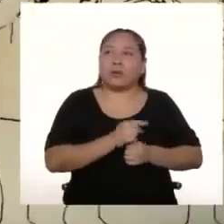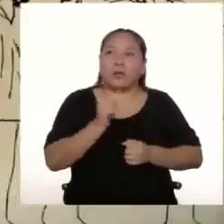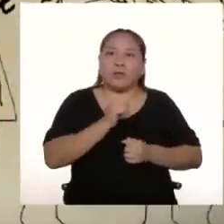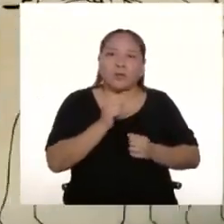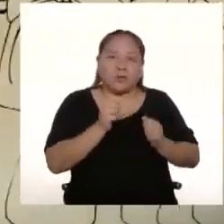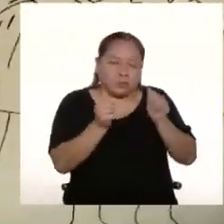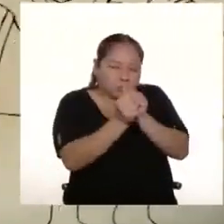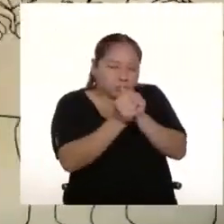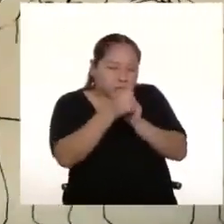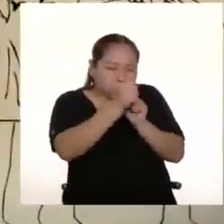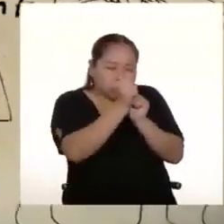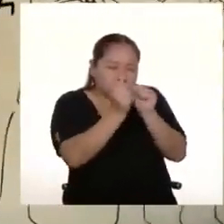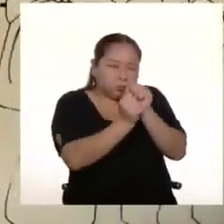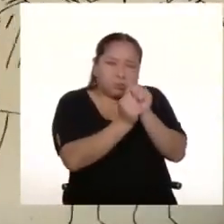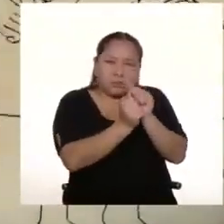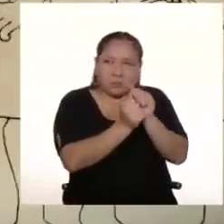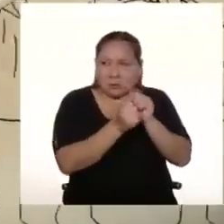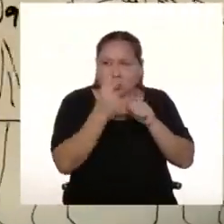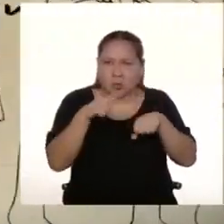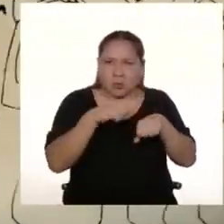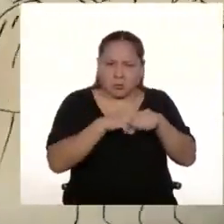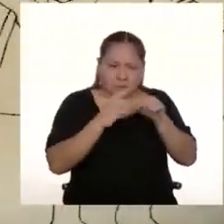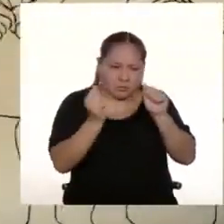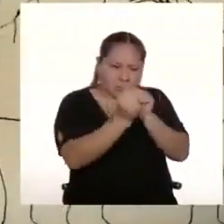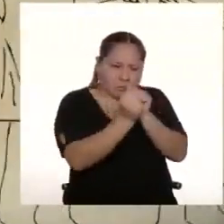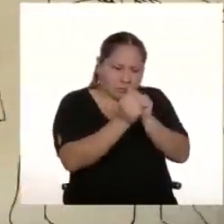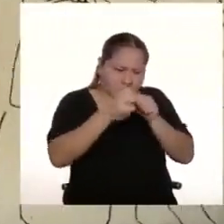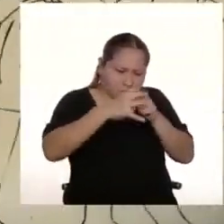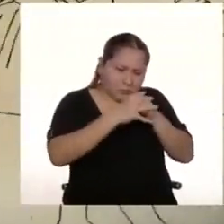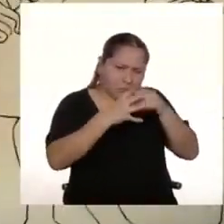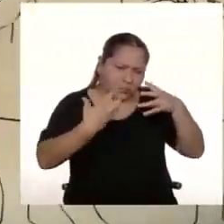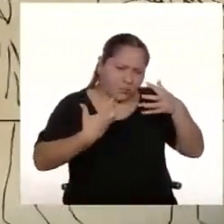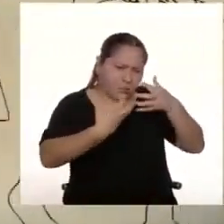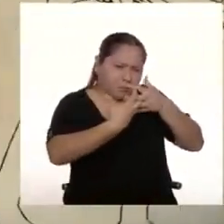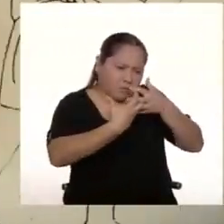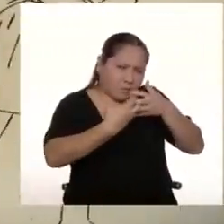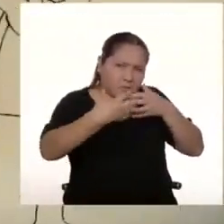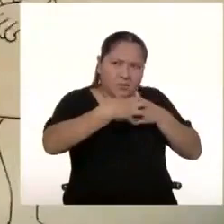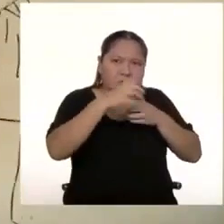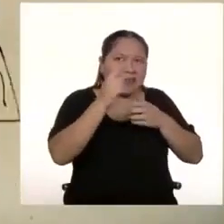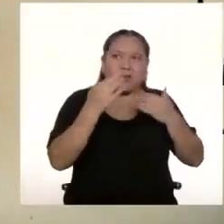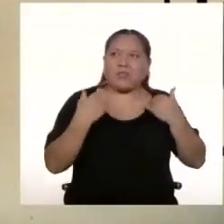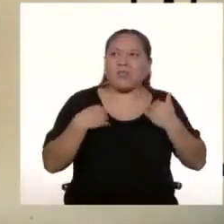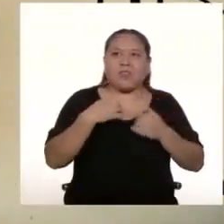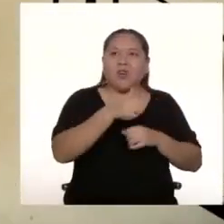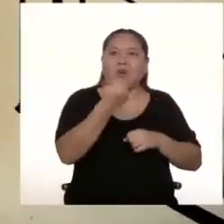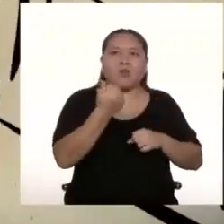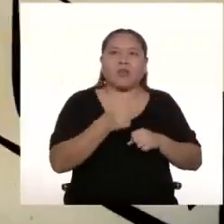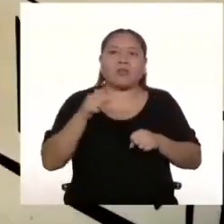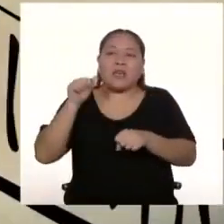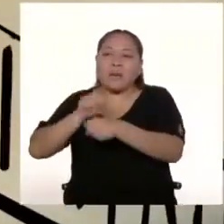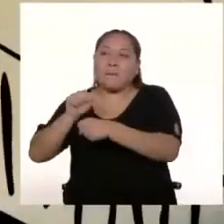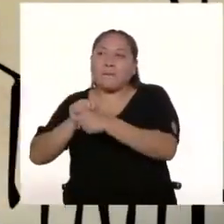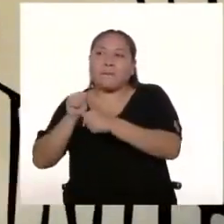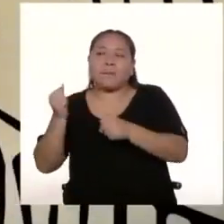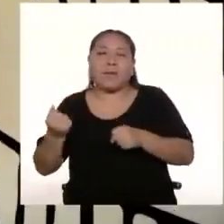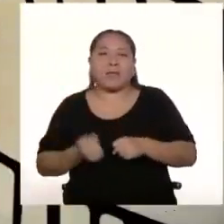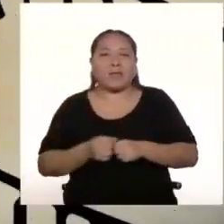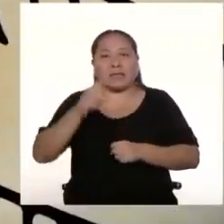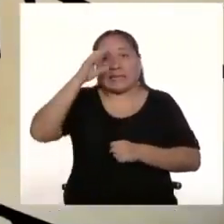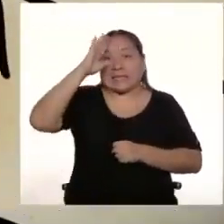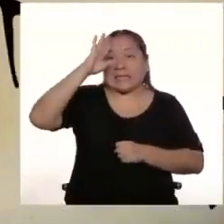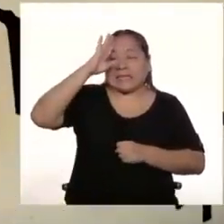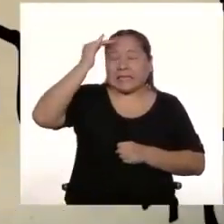la juntura. Y lo han hecho y hacen sin tener otras herramientas más que piedras y su gran